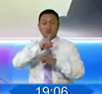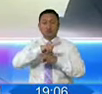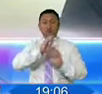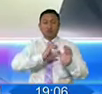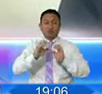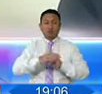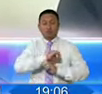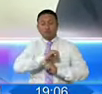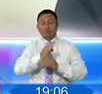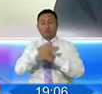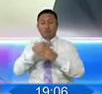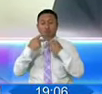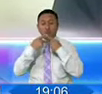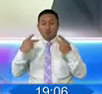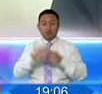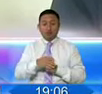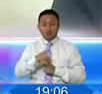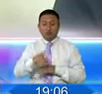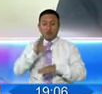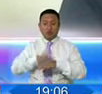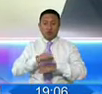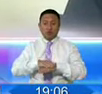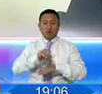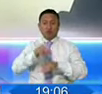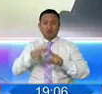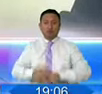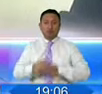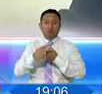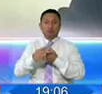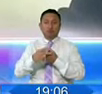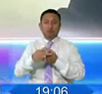o funcionarios públicos, es el responsable del inicio del